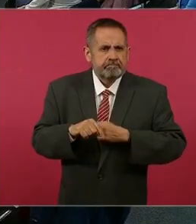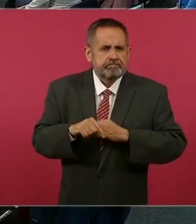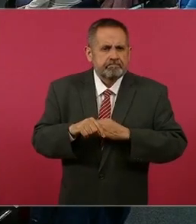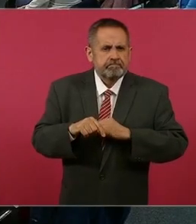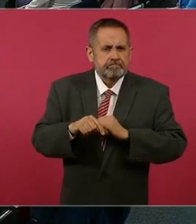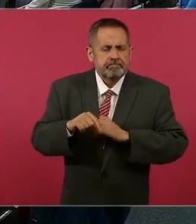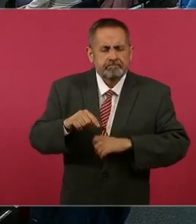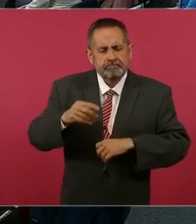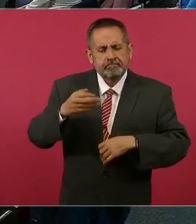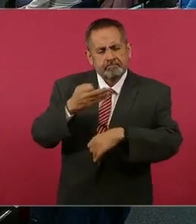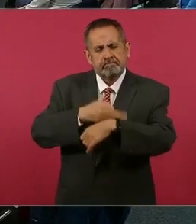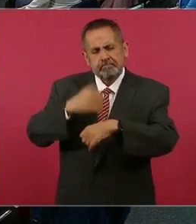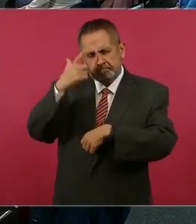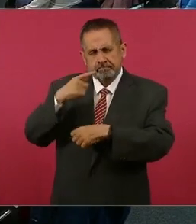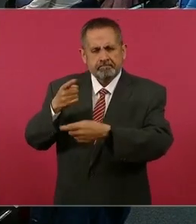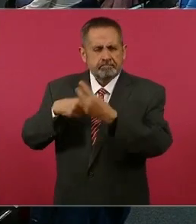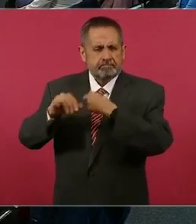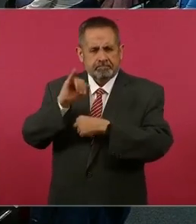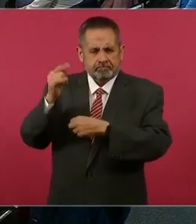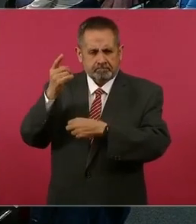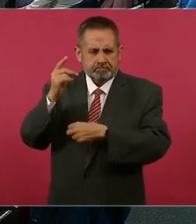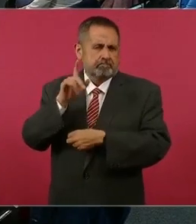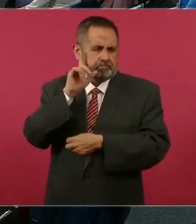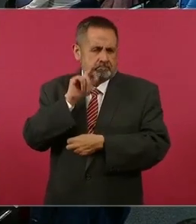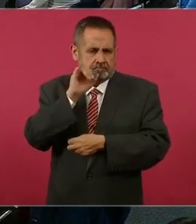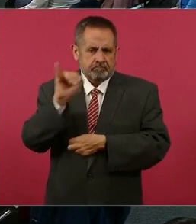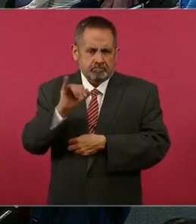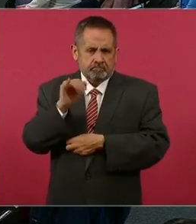por la tarde-noche, mañana,